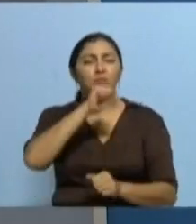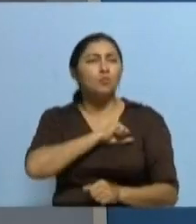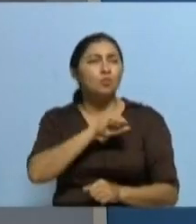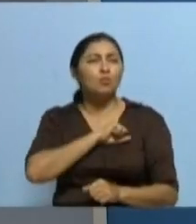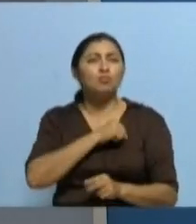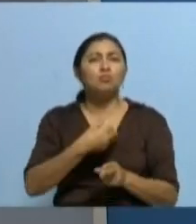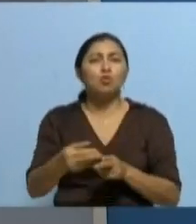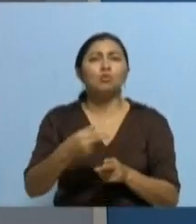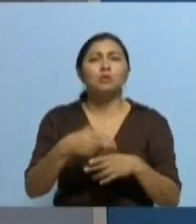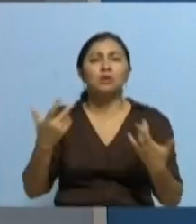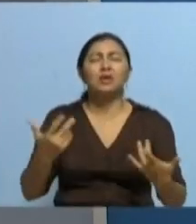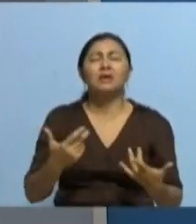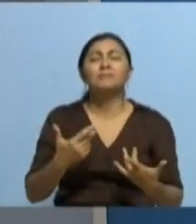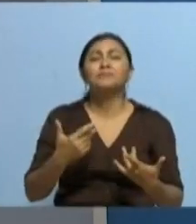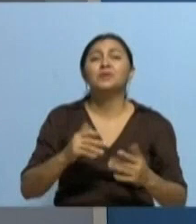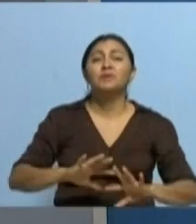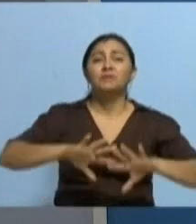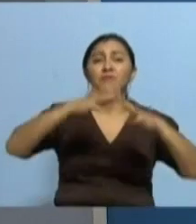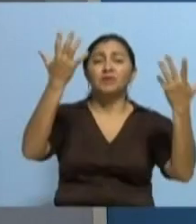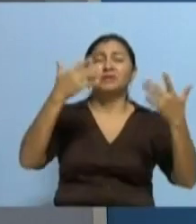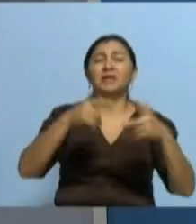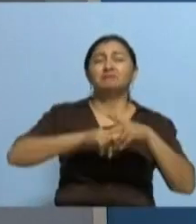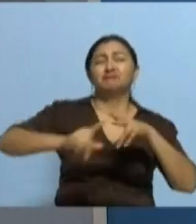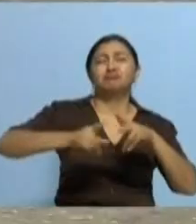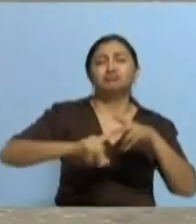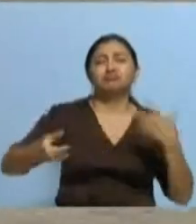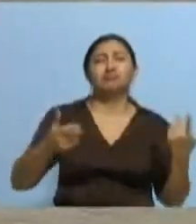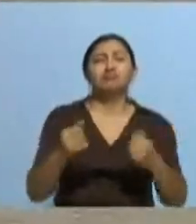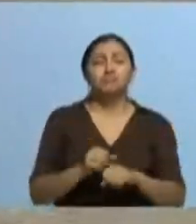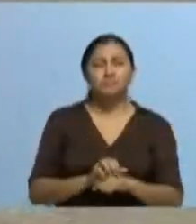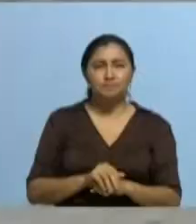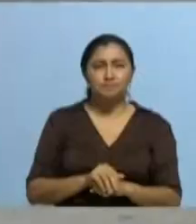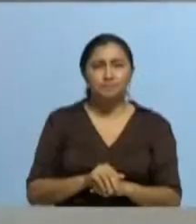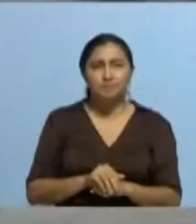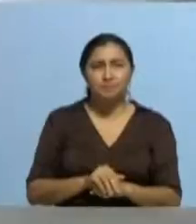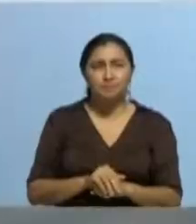viene el Festival de la Velocidad Copa Carnaval, cuarto de milla.